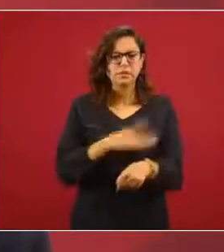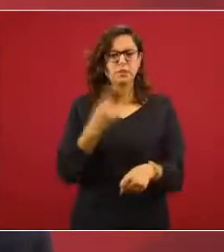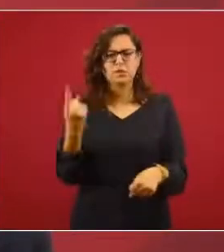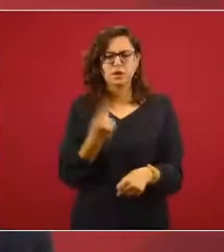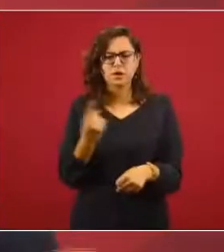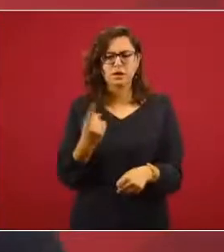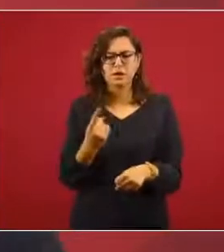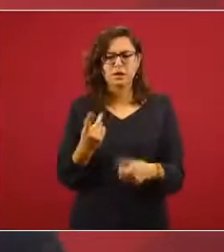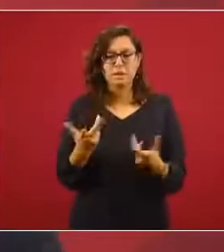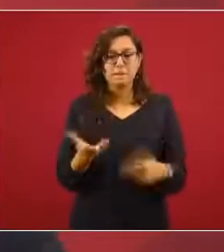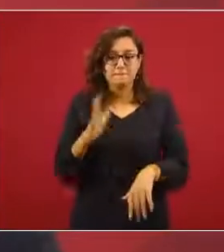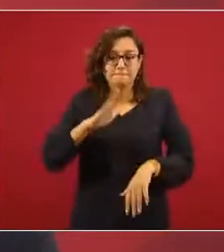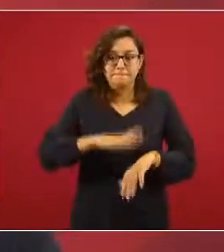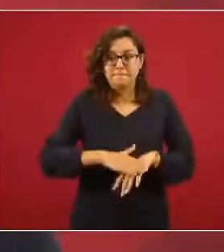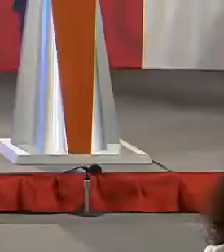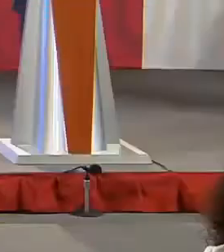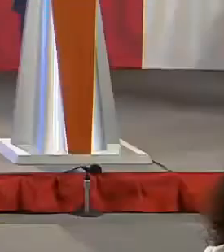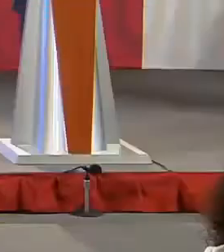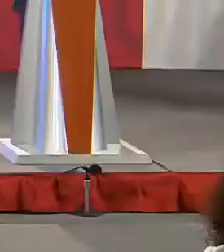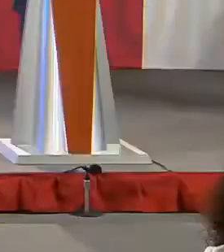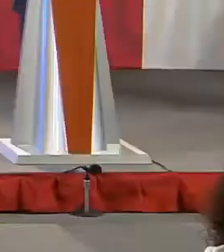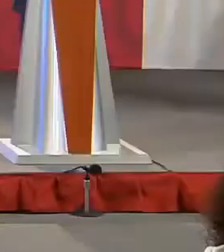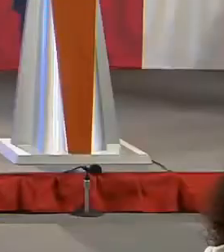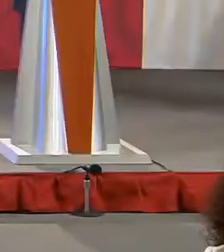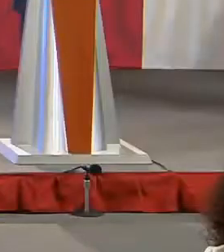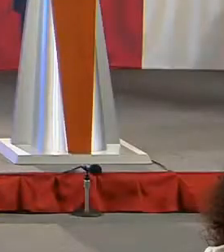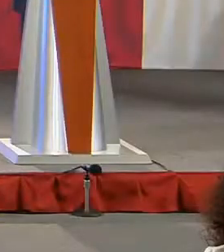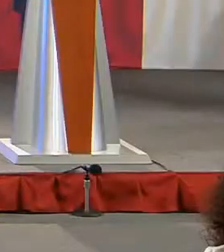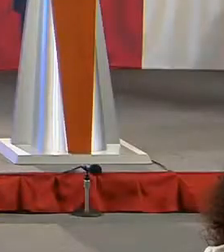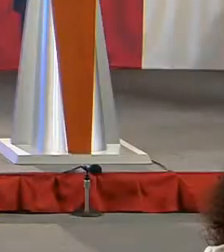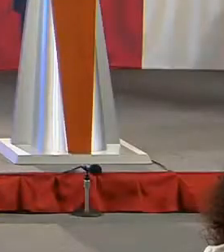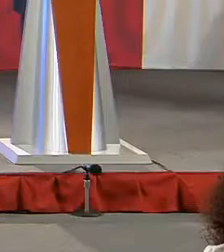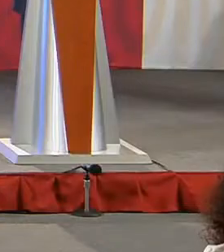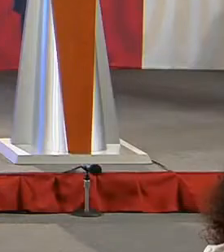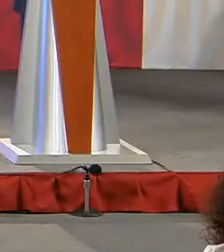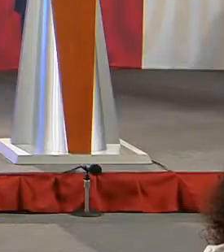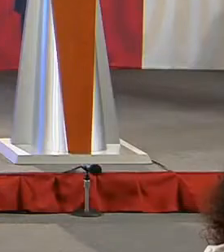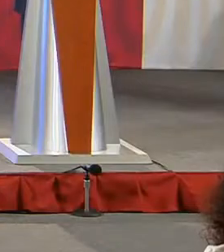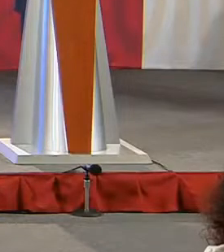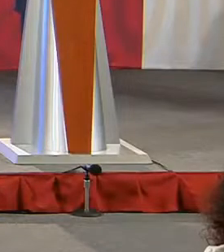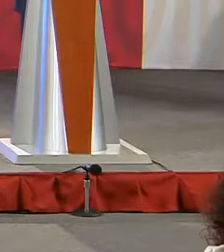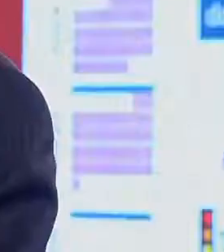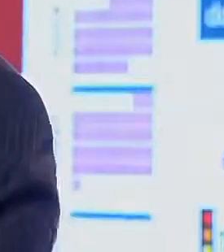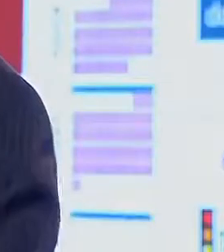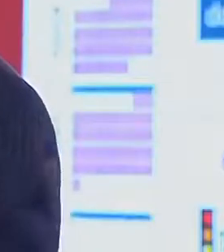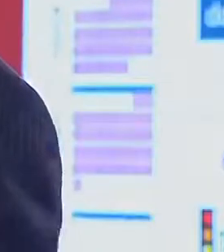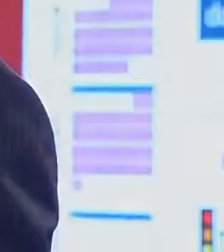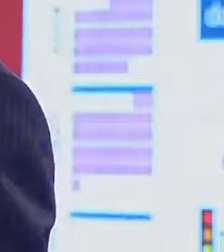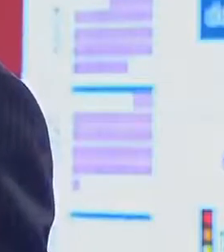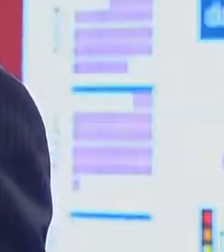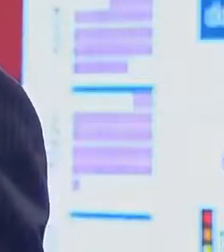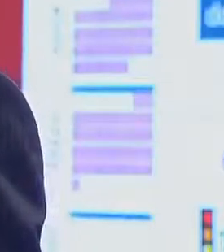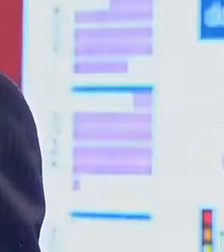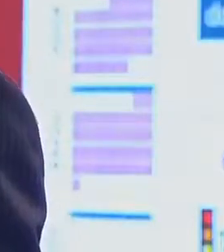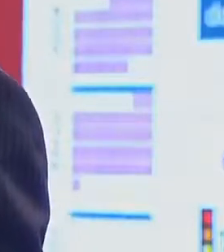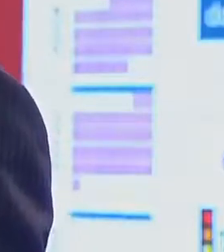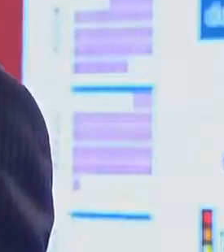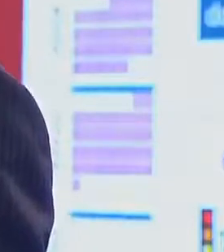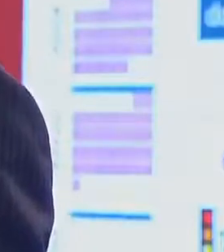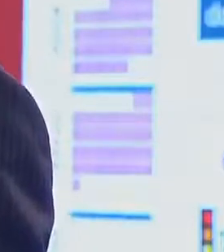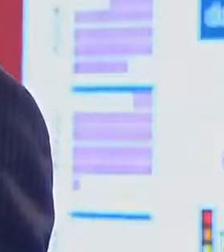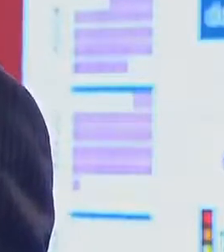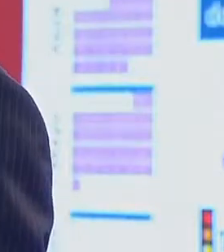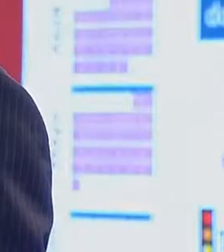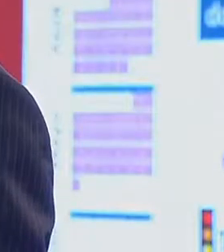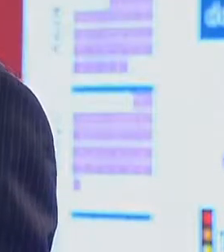el deseo de tener números de camas vacías, de ninguna manera. Es porque la amenaza número 1 que se vivió